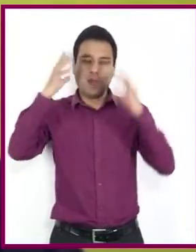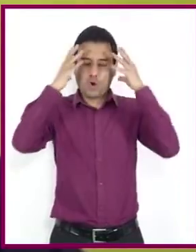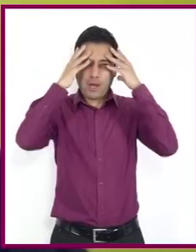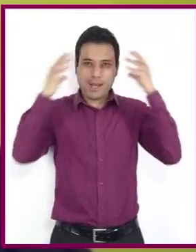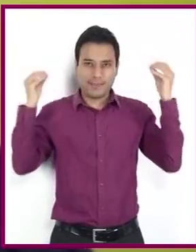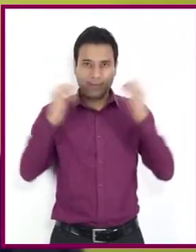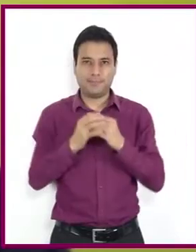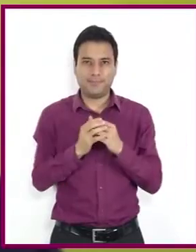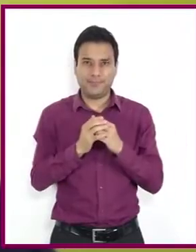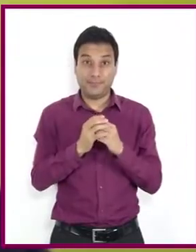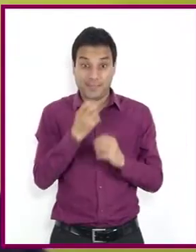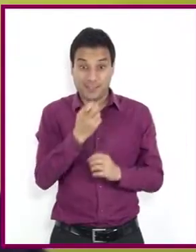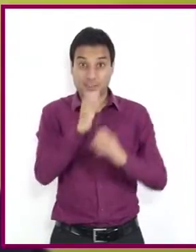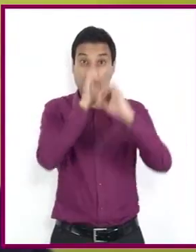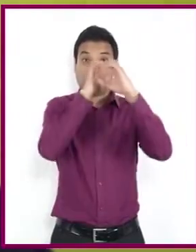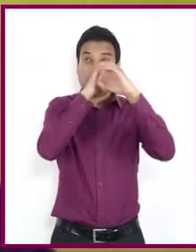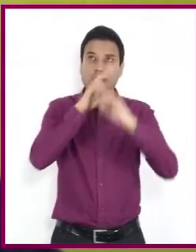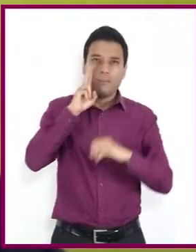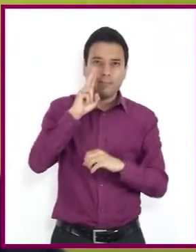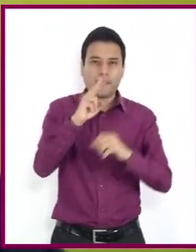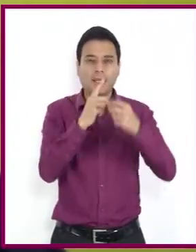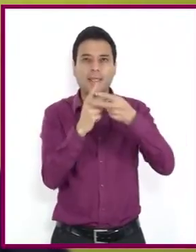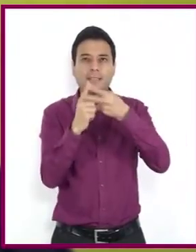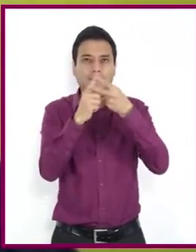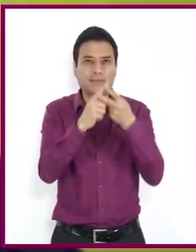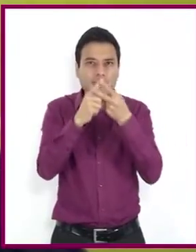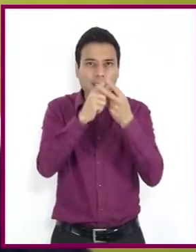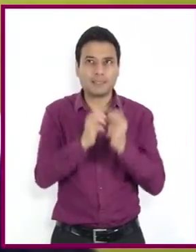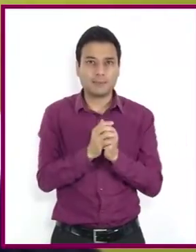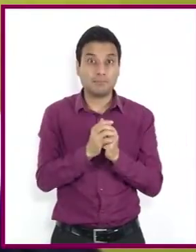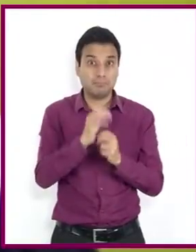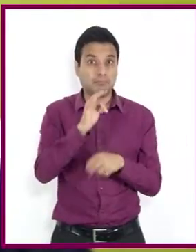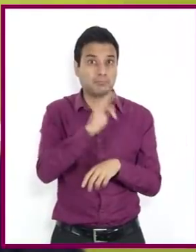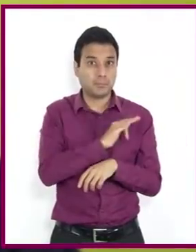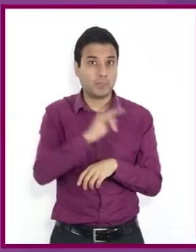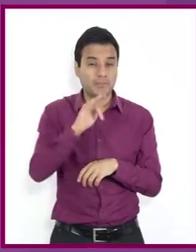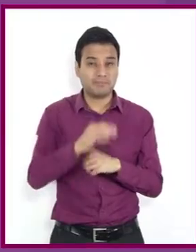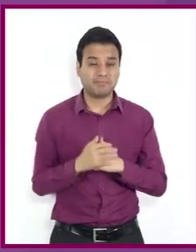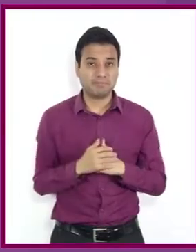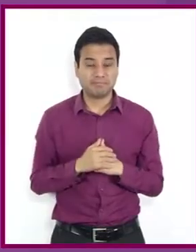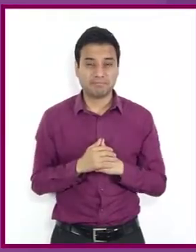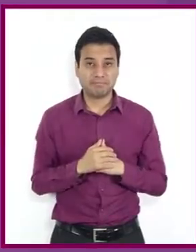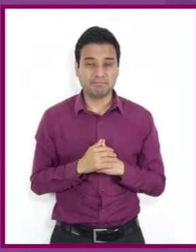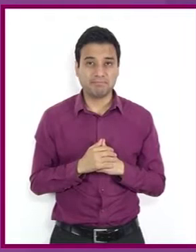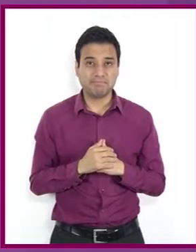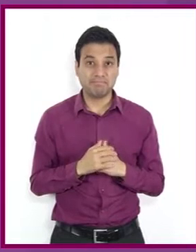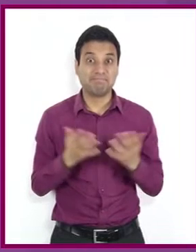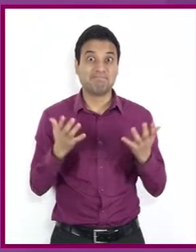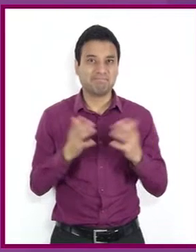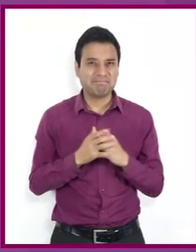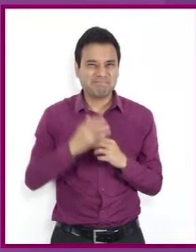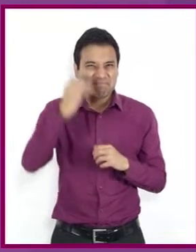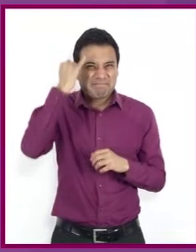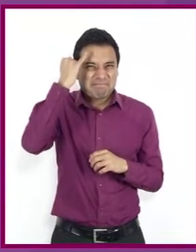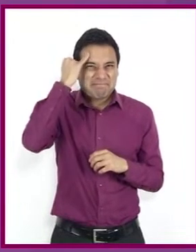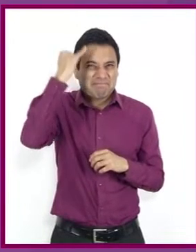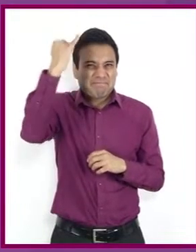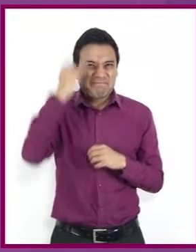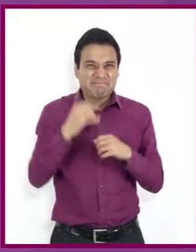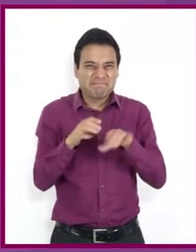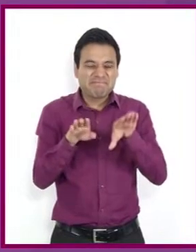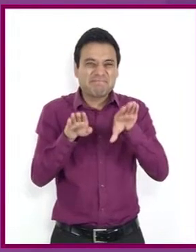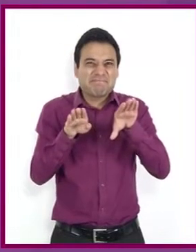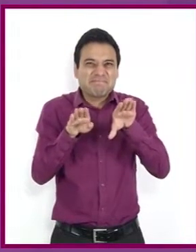con este telescopio se podían ver las estrellas que eran invisibles a simple vista. ¿Te imaginas lo